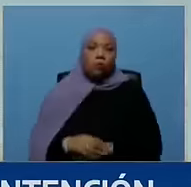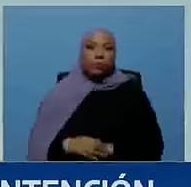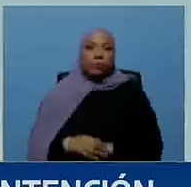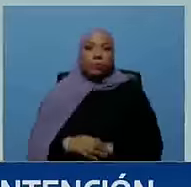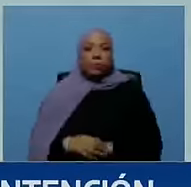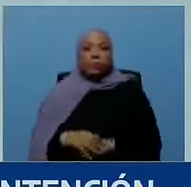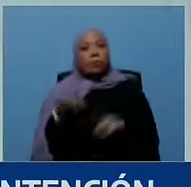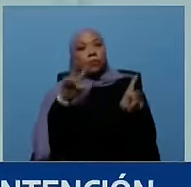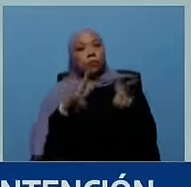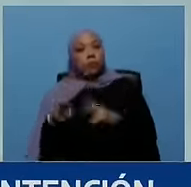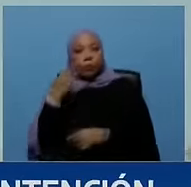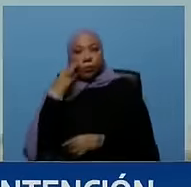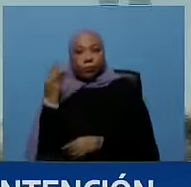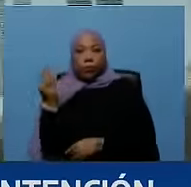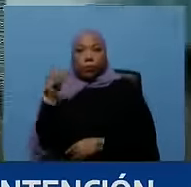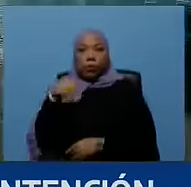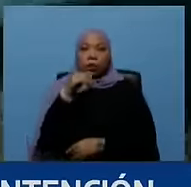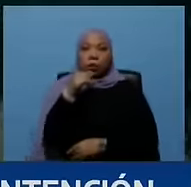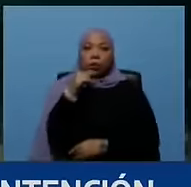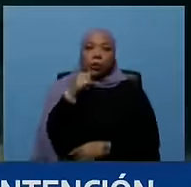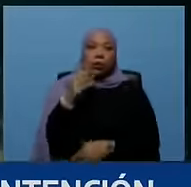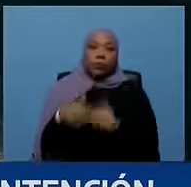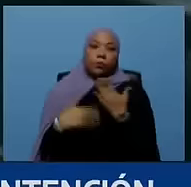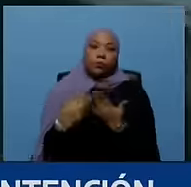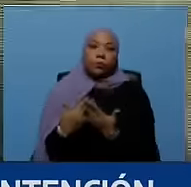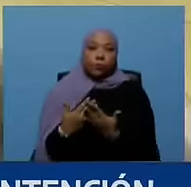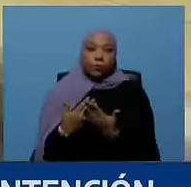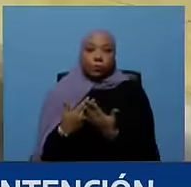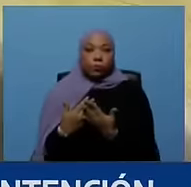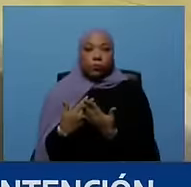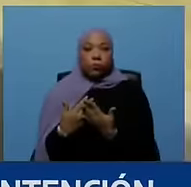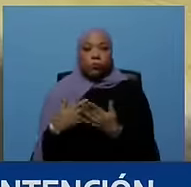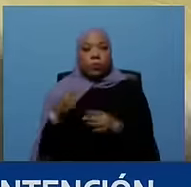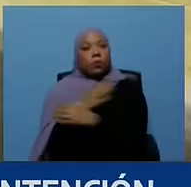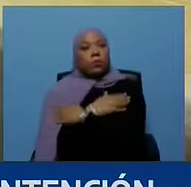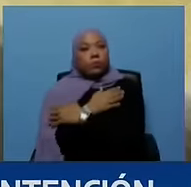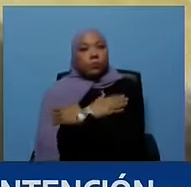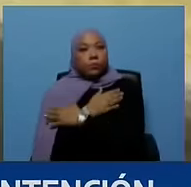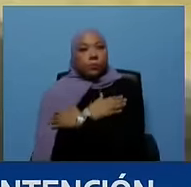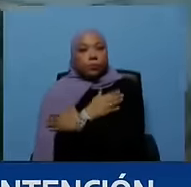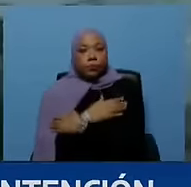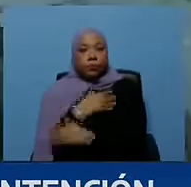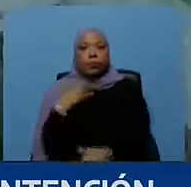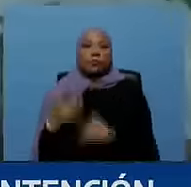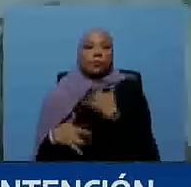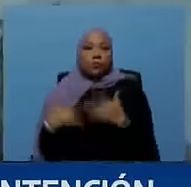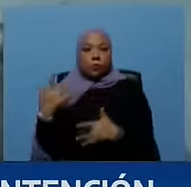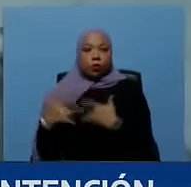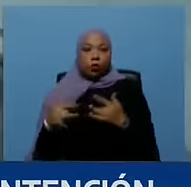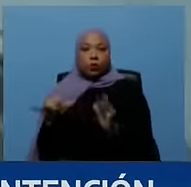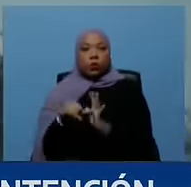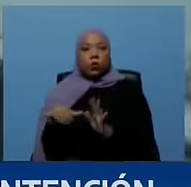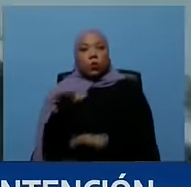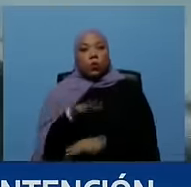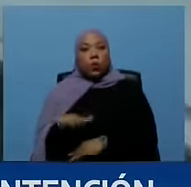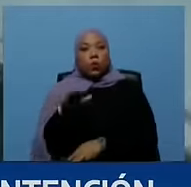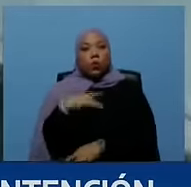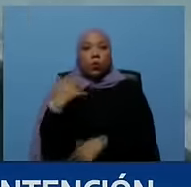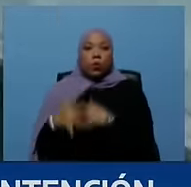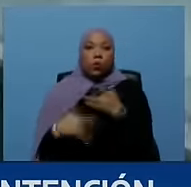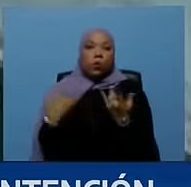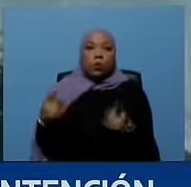préstame la lista. Miren, tenemos la felicidad, cuidado, nos caemos por aquí. No. Tenemos la